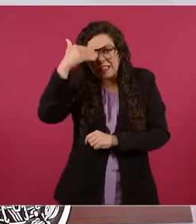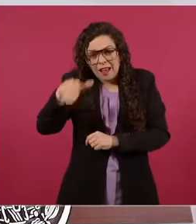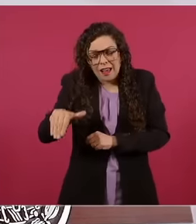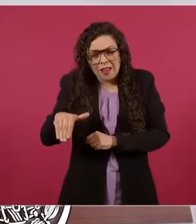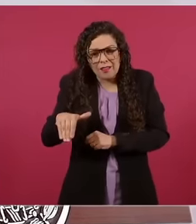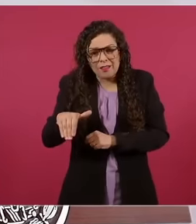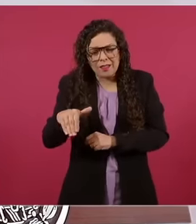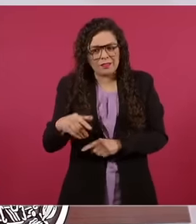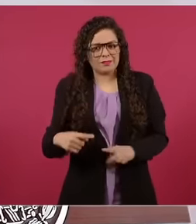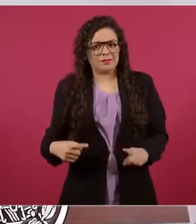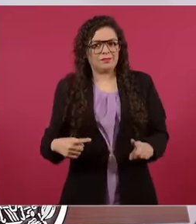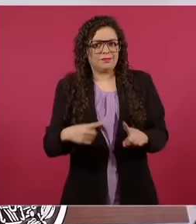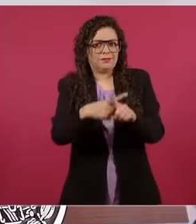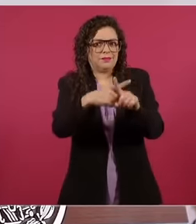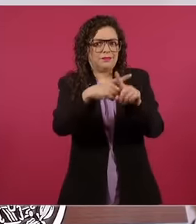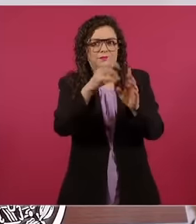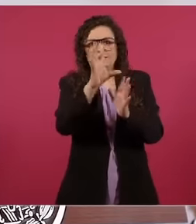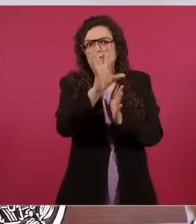no solo lo recibe,